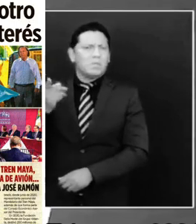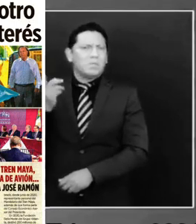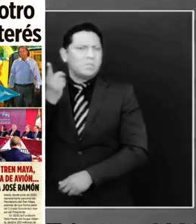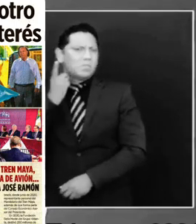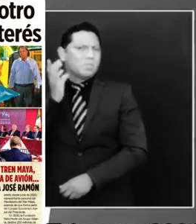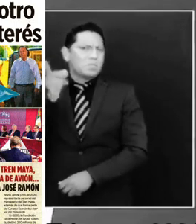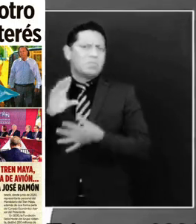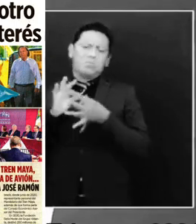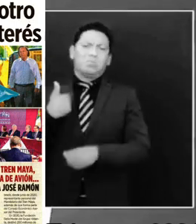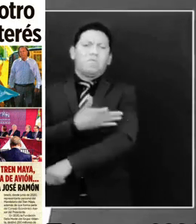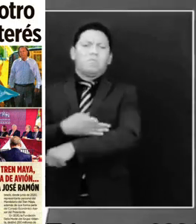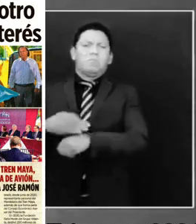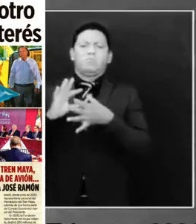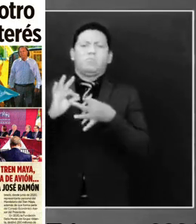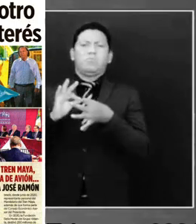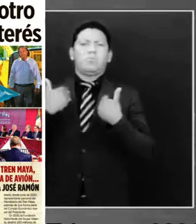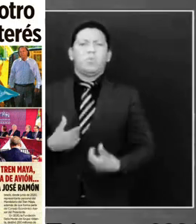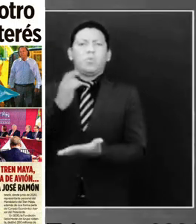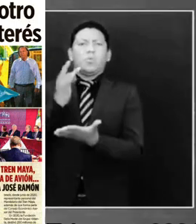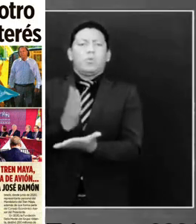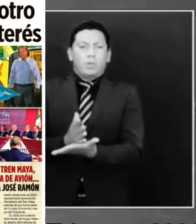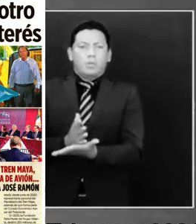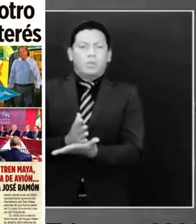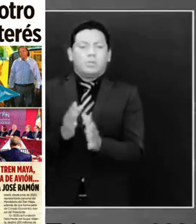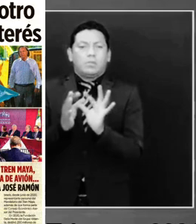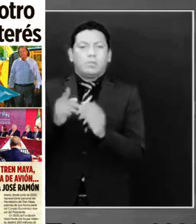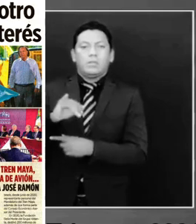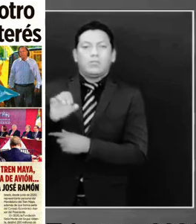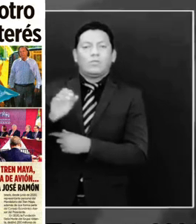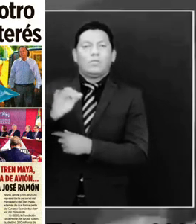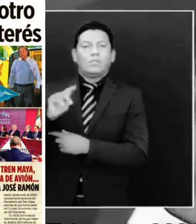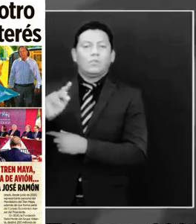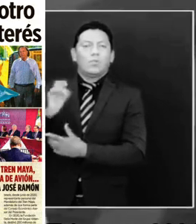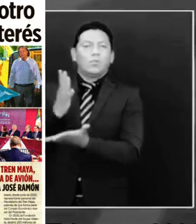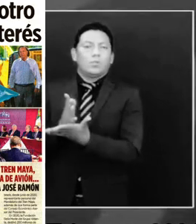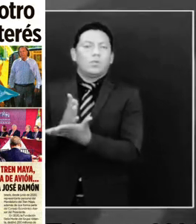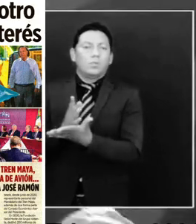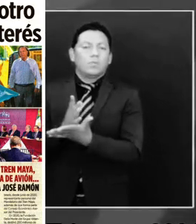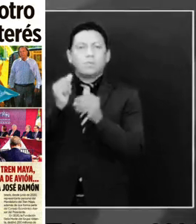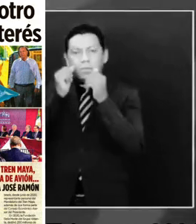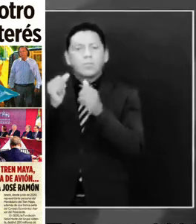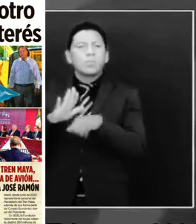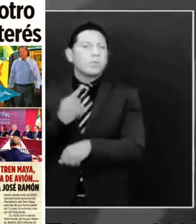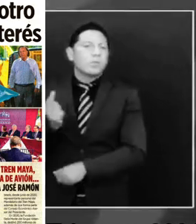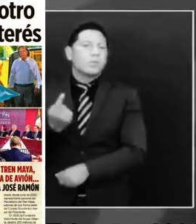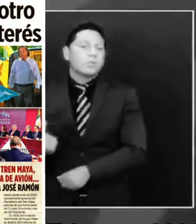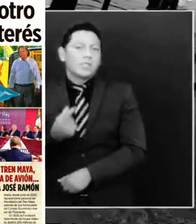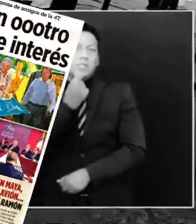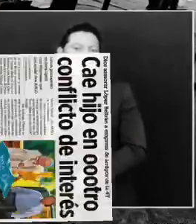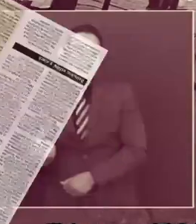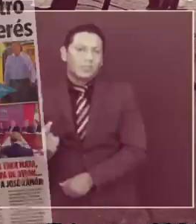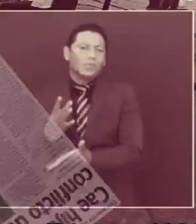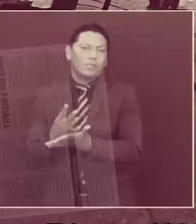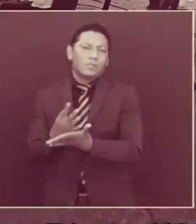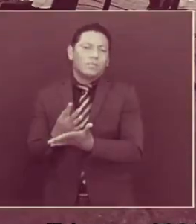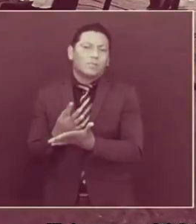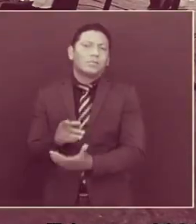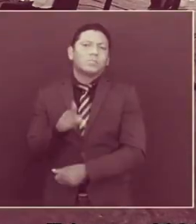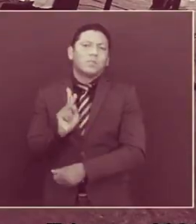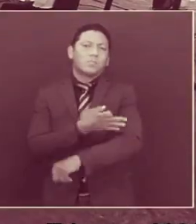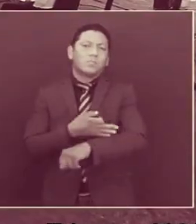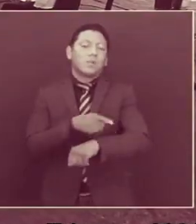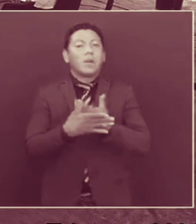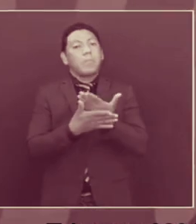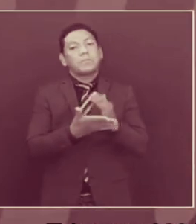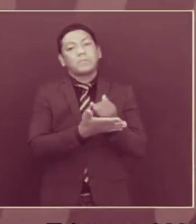hablé de mis familiares y dije que solo me hacía cargo de Jesús Ernesto. Y eso porque es todavía menor de edad. Pero del